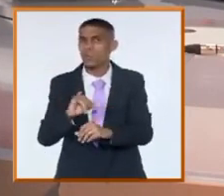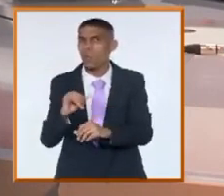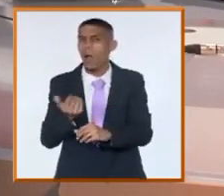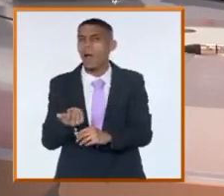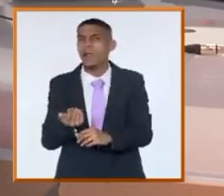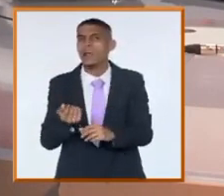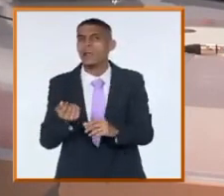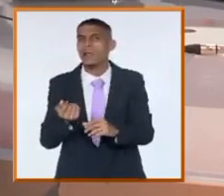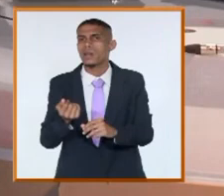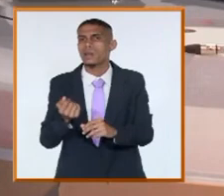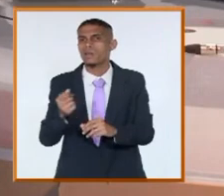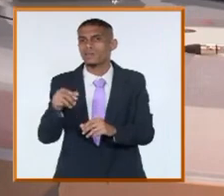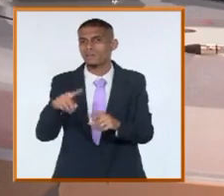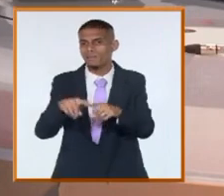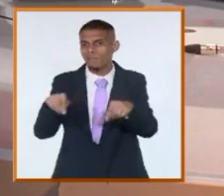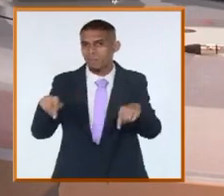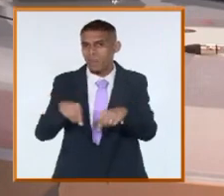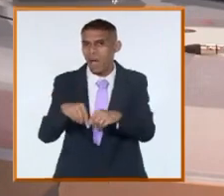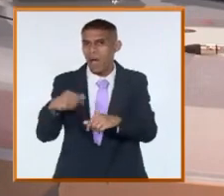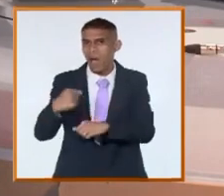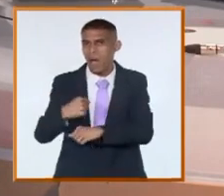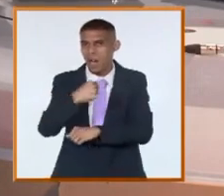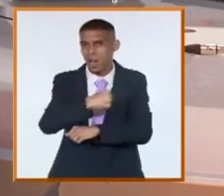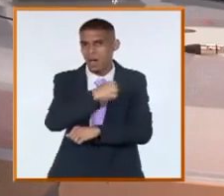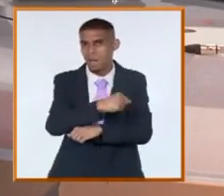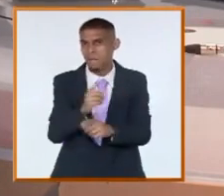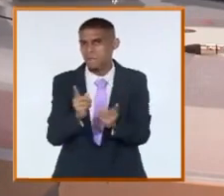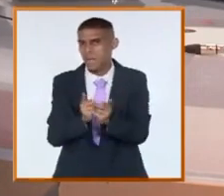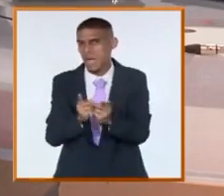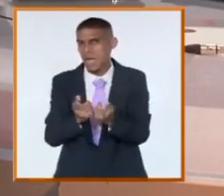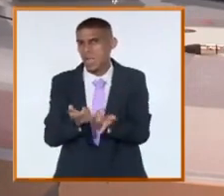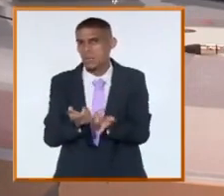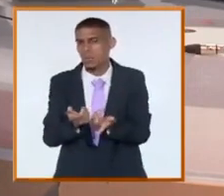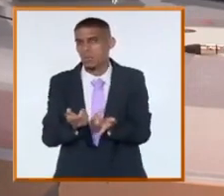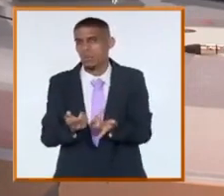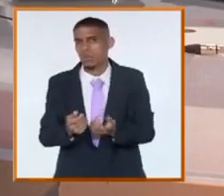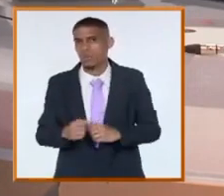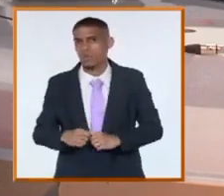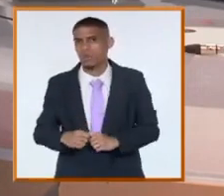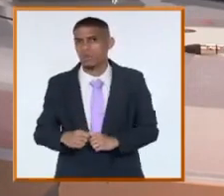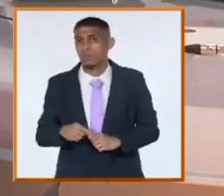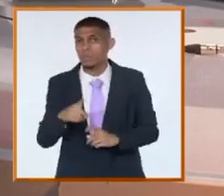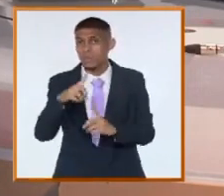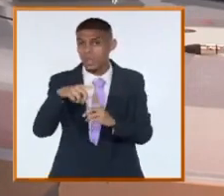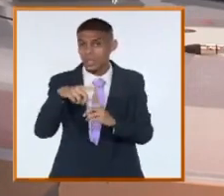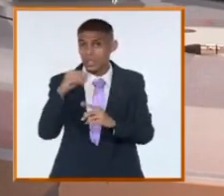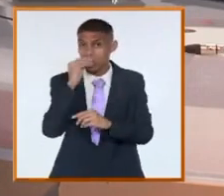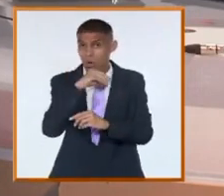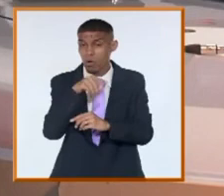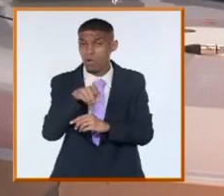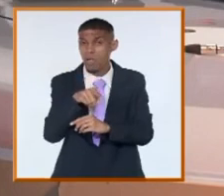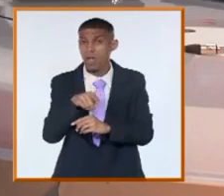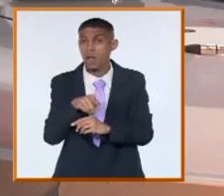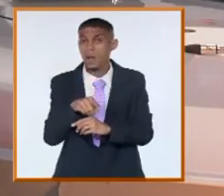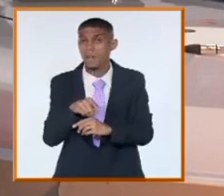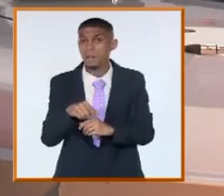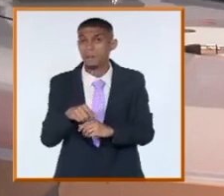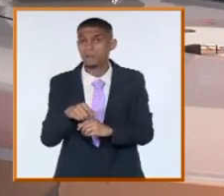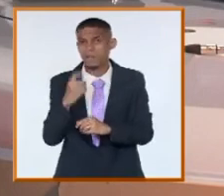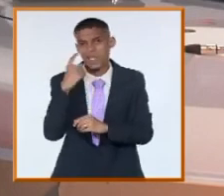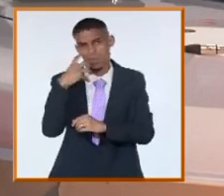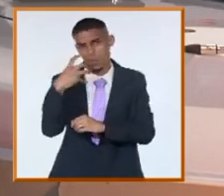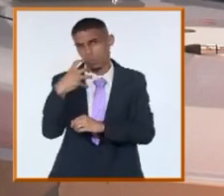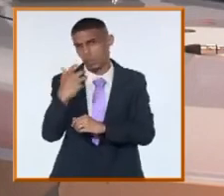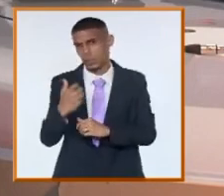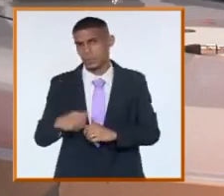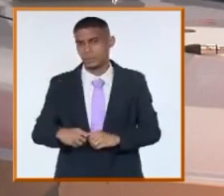metros cuadrados en transportes pequeños O sea no es un un y es una tecnología muy muy